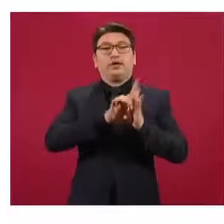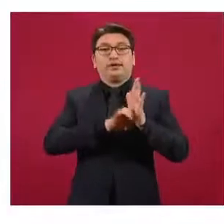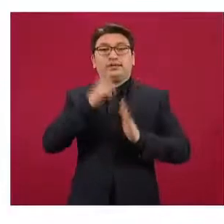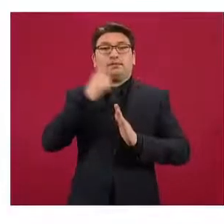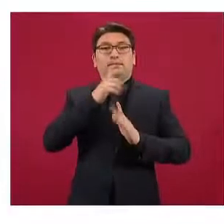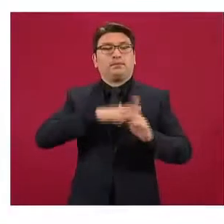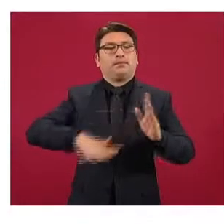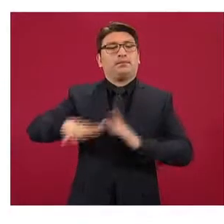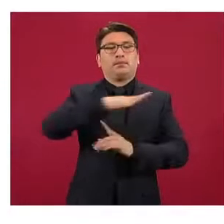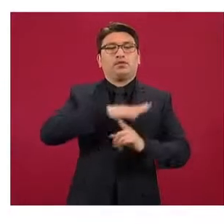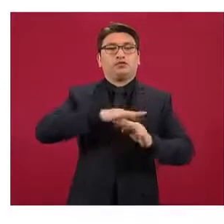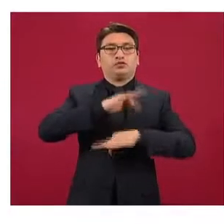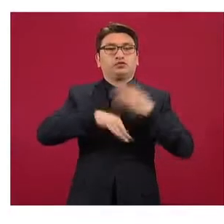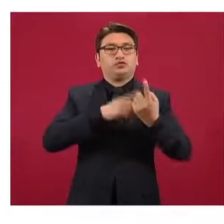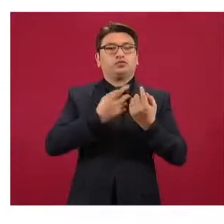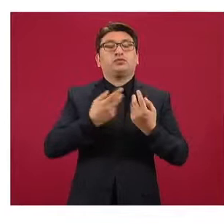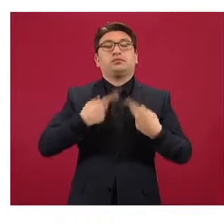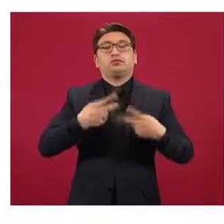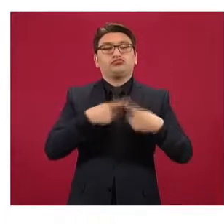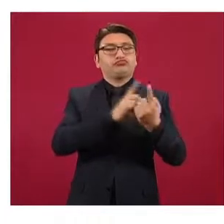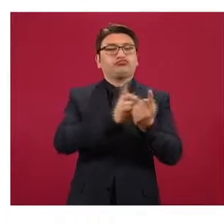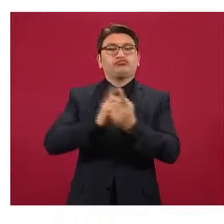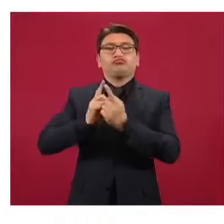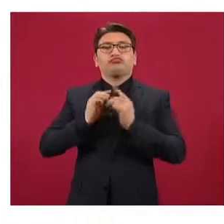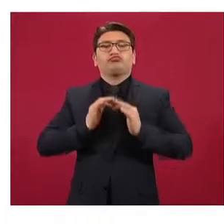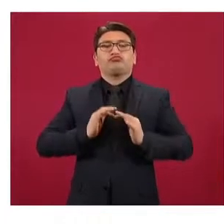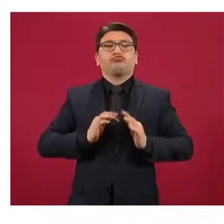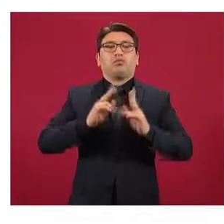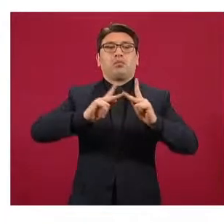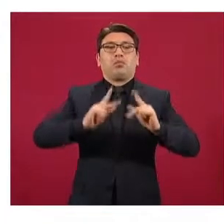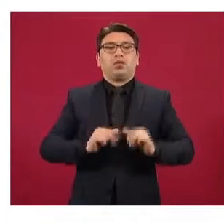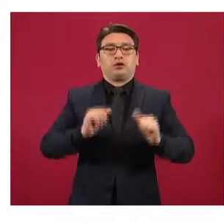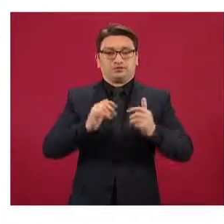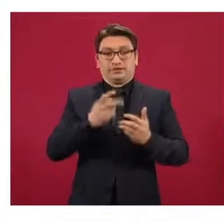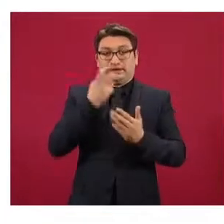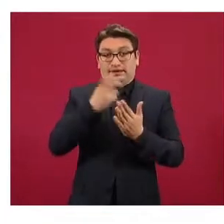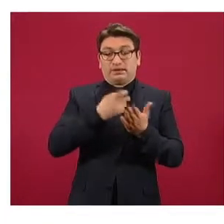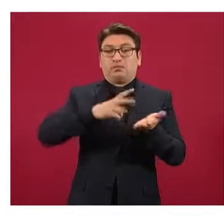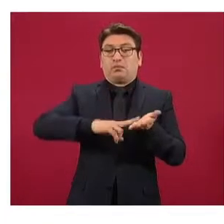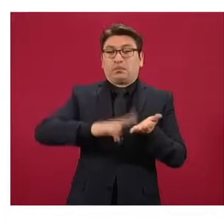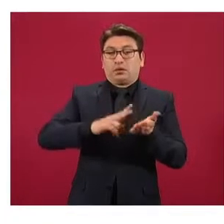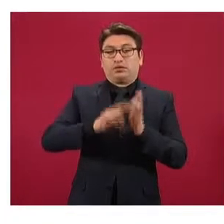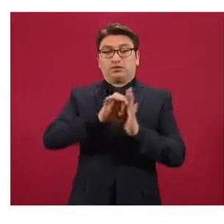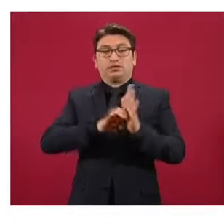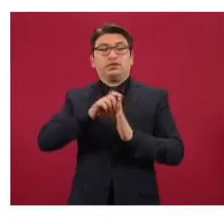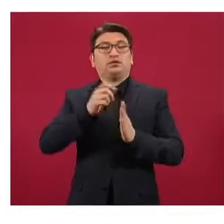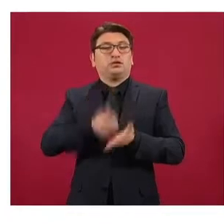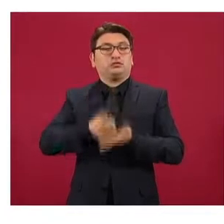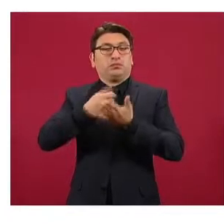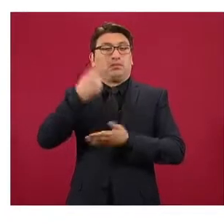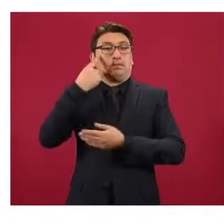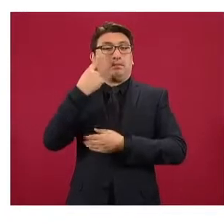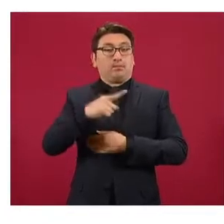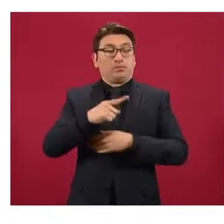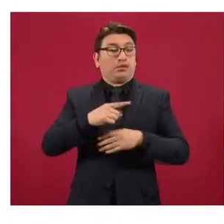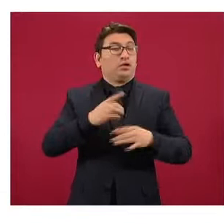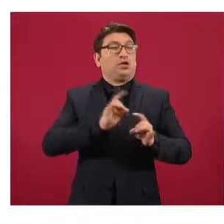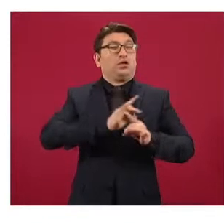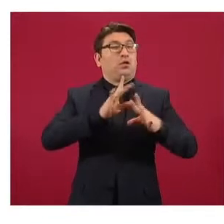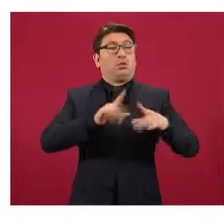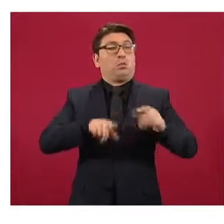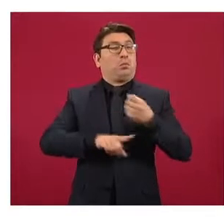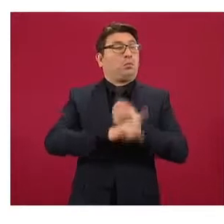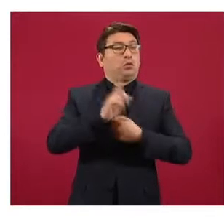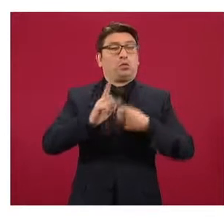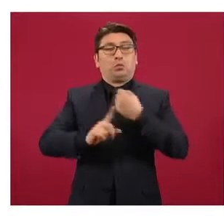sociedad. La difusión, el reforzamiento de los valores éticos permite superar las rupturas y